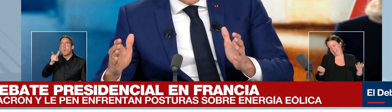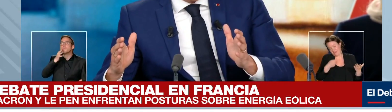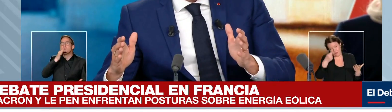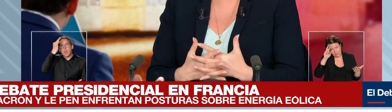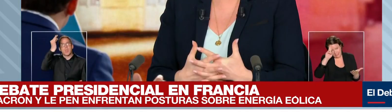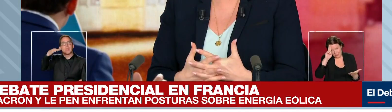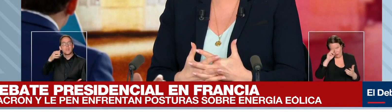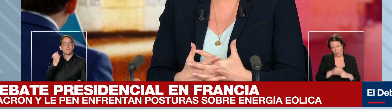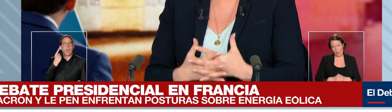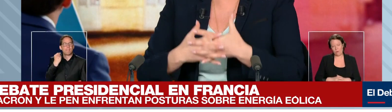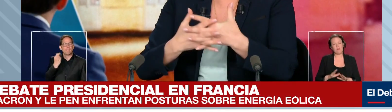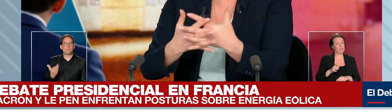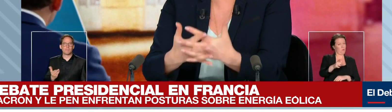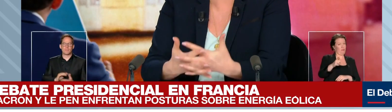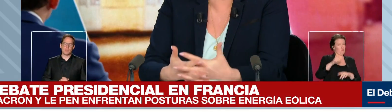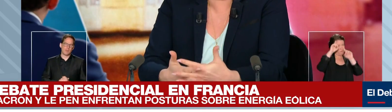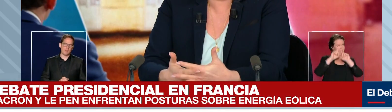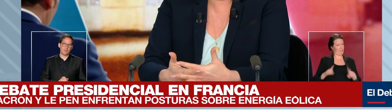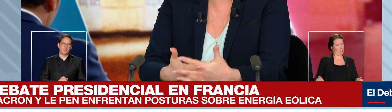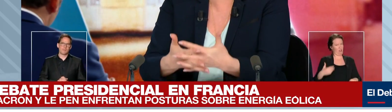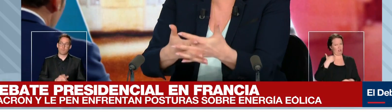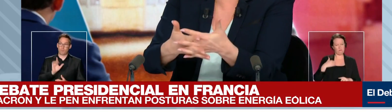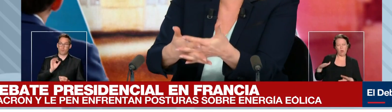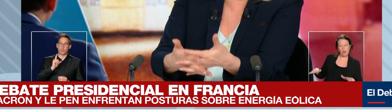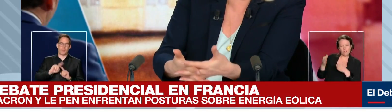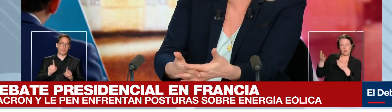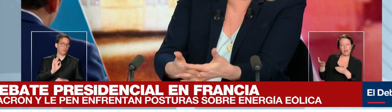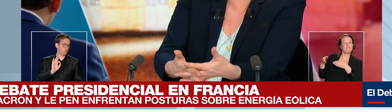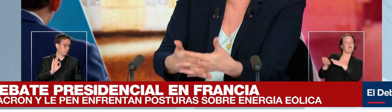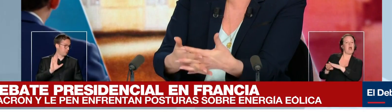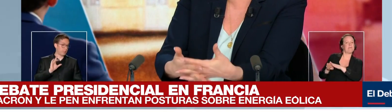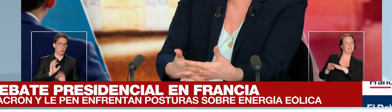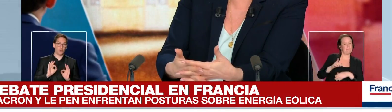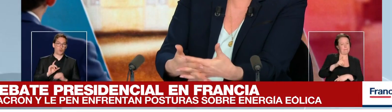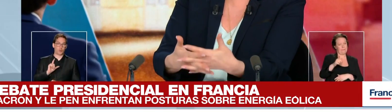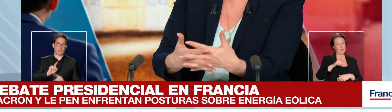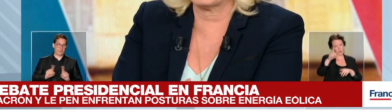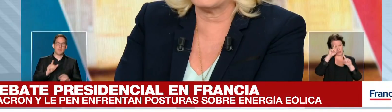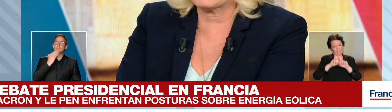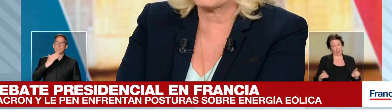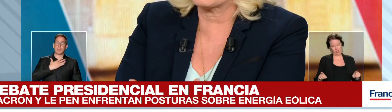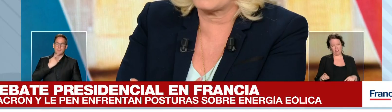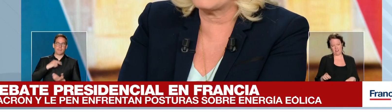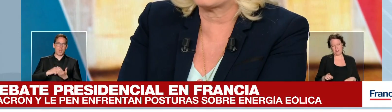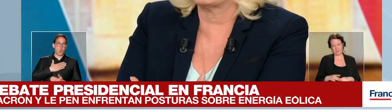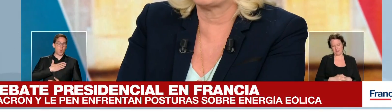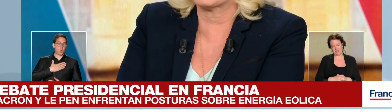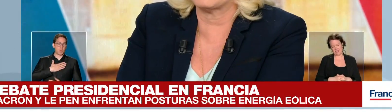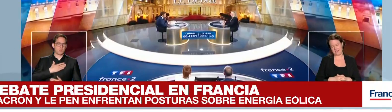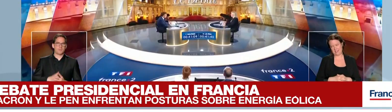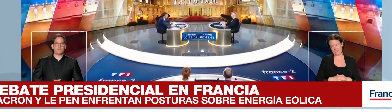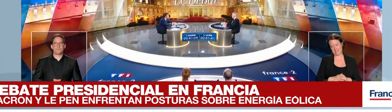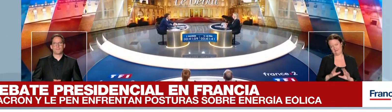no puede producir. Lo que pasa es que yo no soy como usted. No, usted no es como yo. Y le agradezco que lo